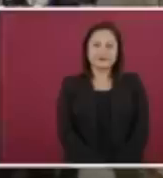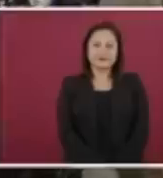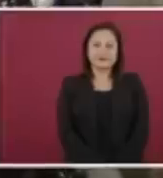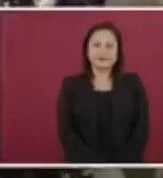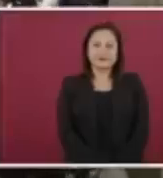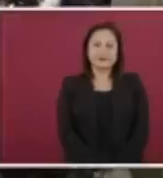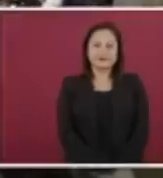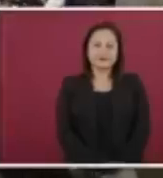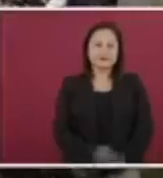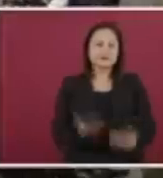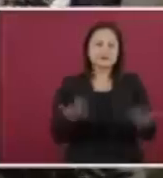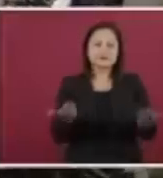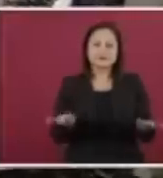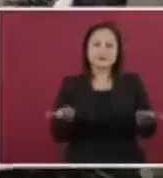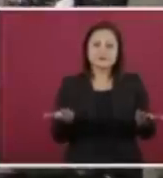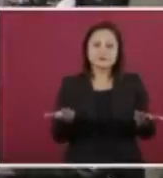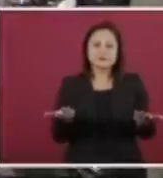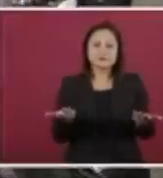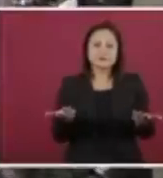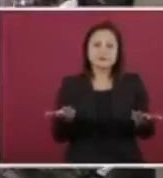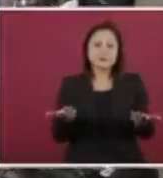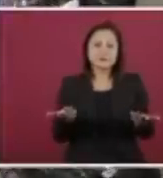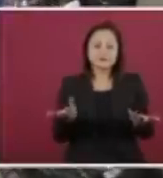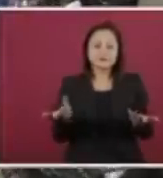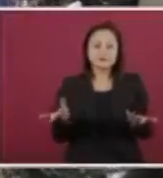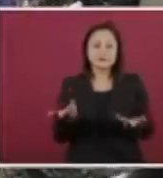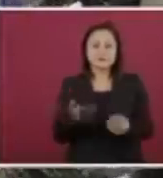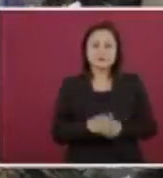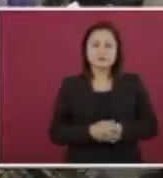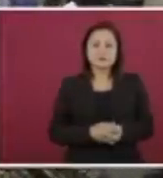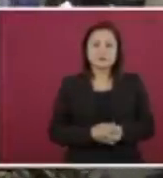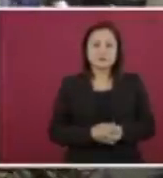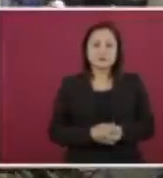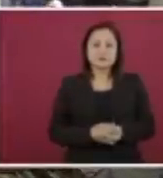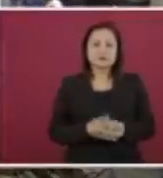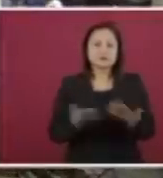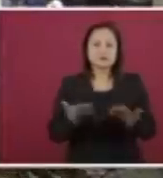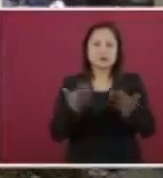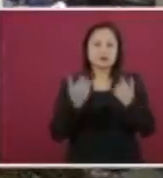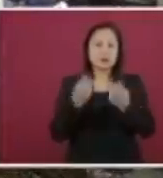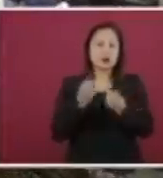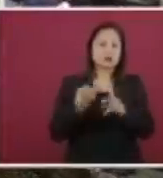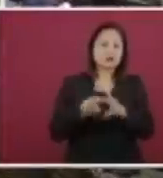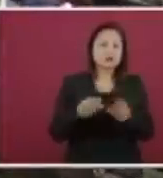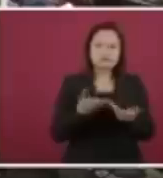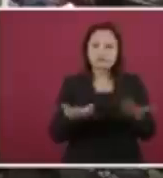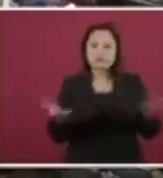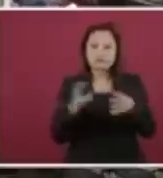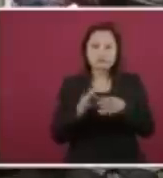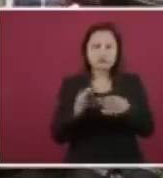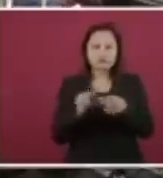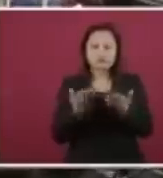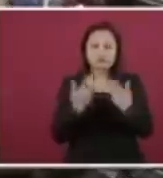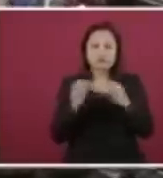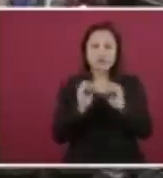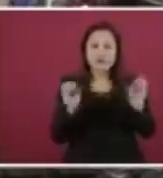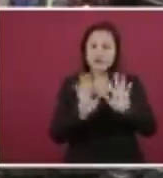pues no hay prólogo, no hay introducción, vámonos directos